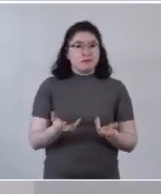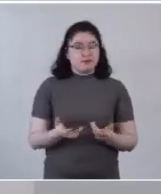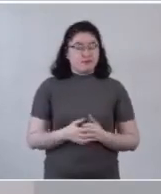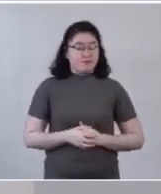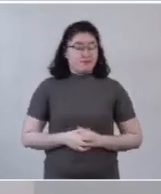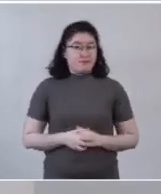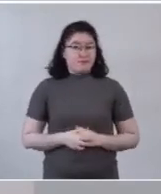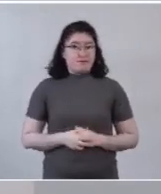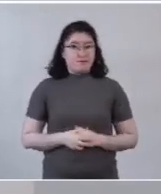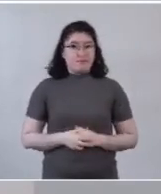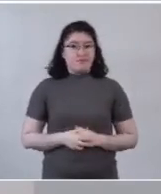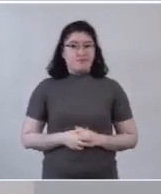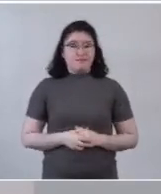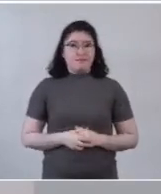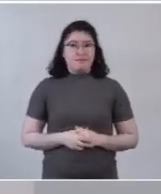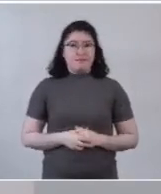personal.